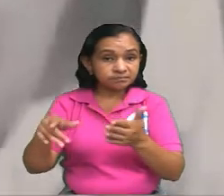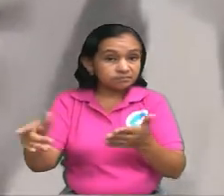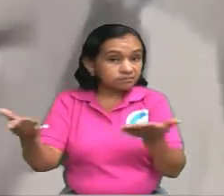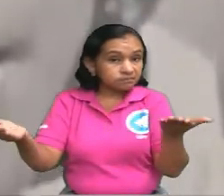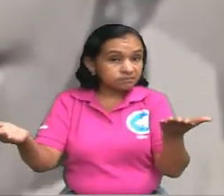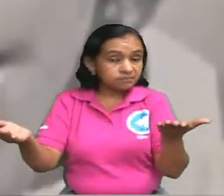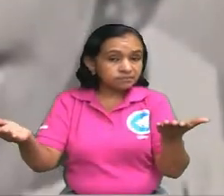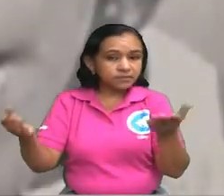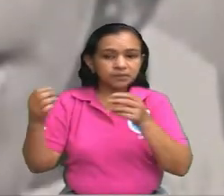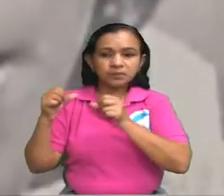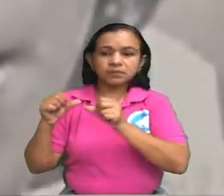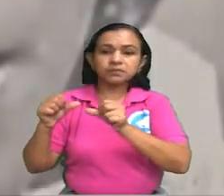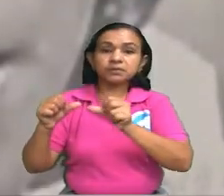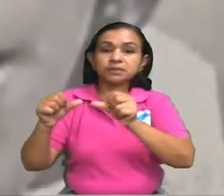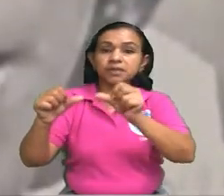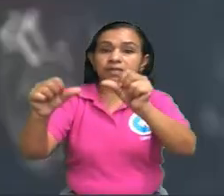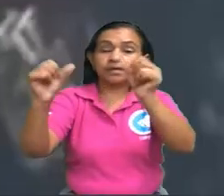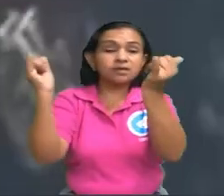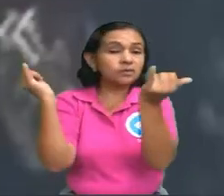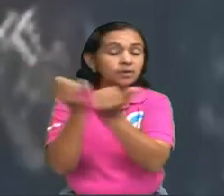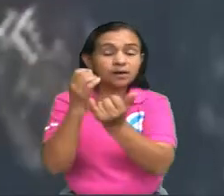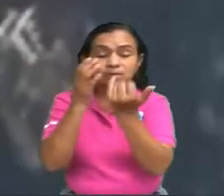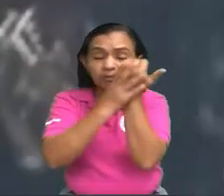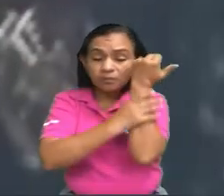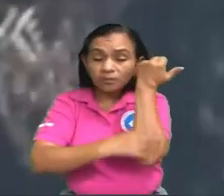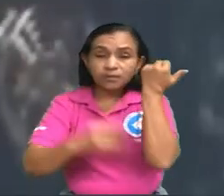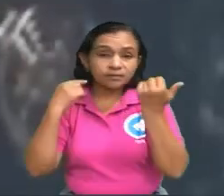¿Ser eternamente pobres?